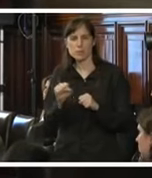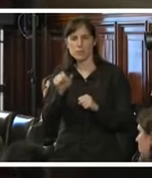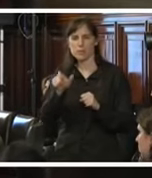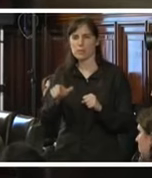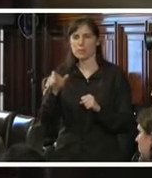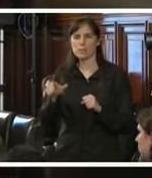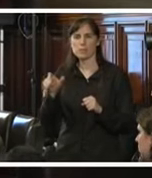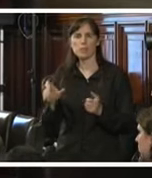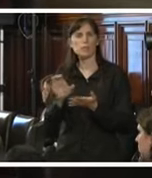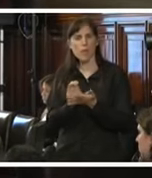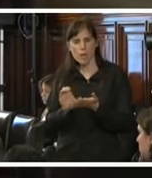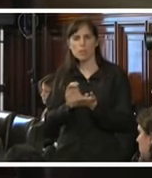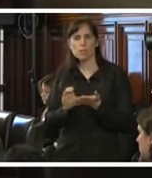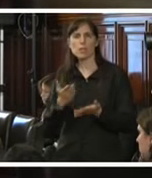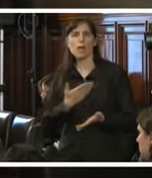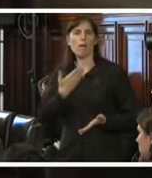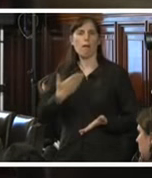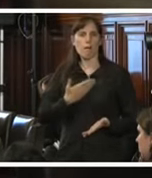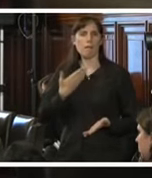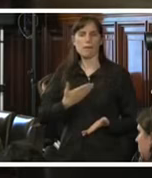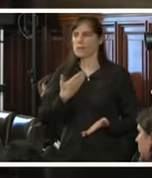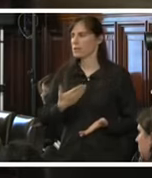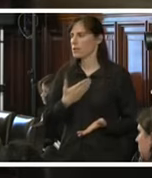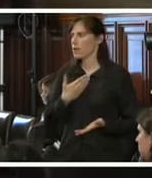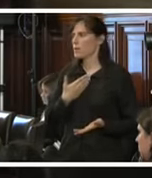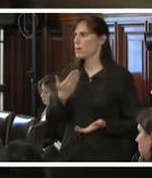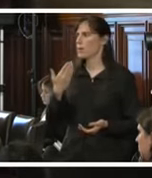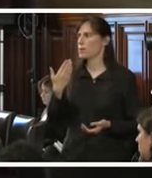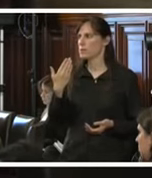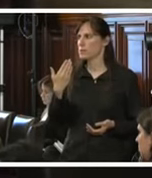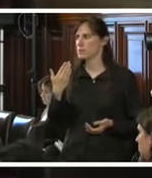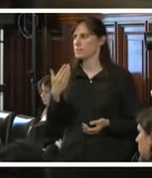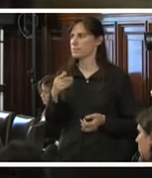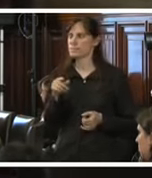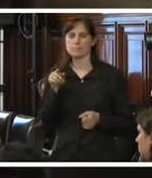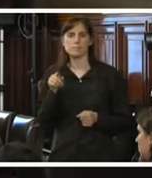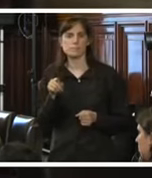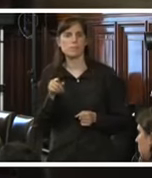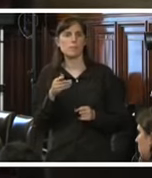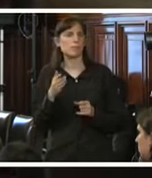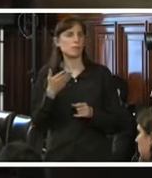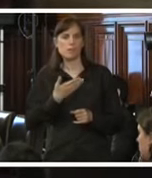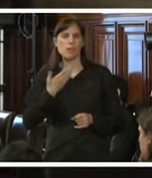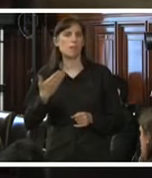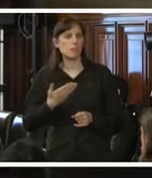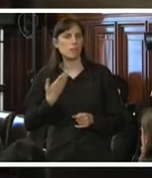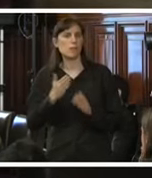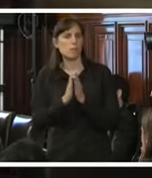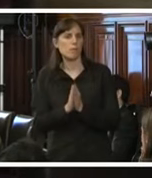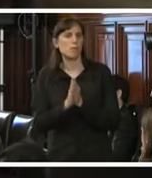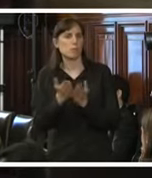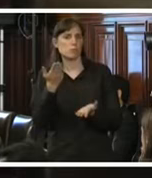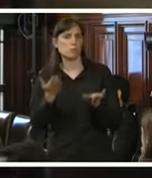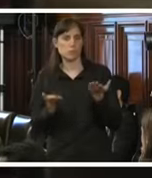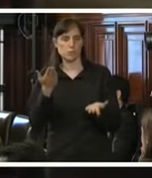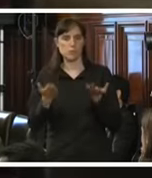ciudadanía cansada de reclamar la punición del grupo delictivo cuya captura exige con vehemencia. Por otro lado,